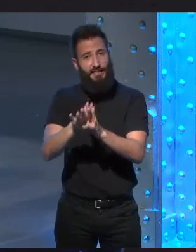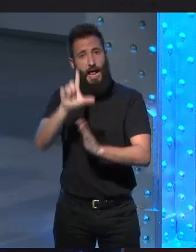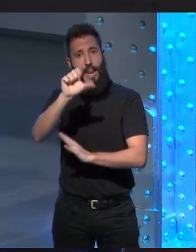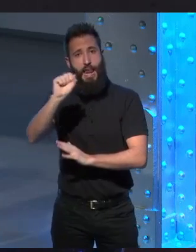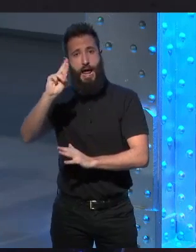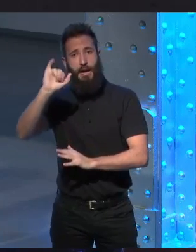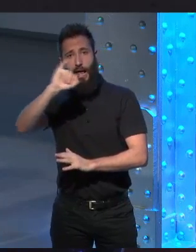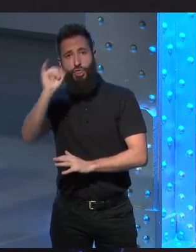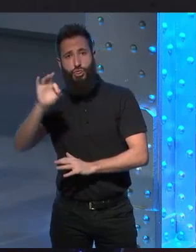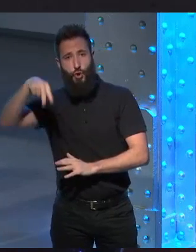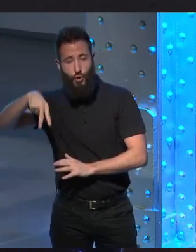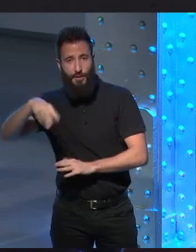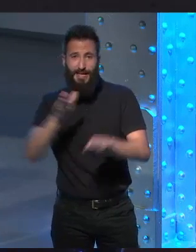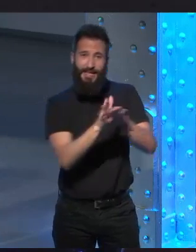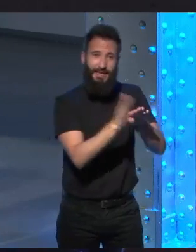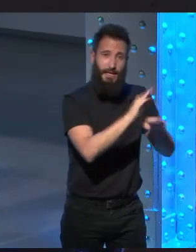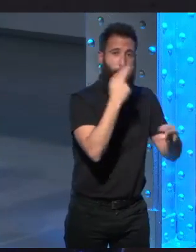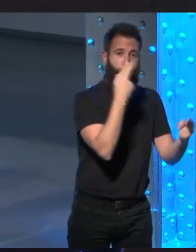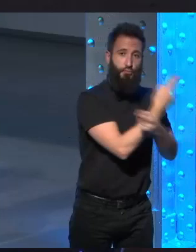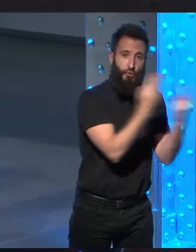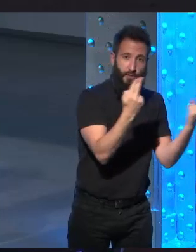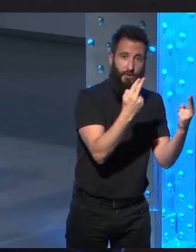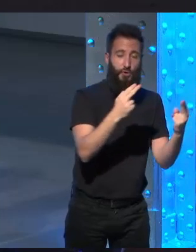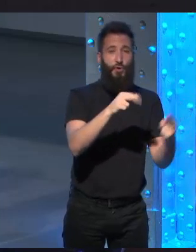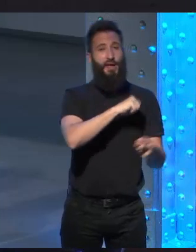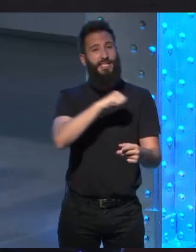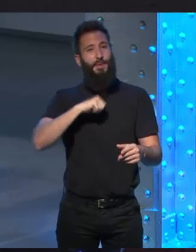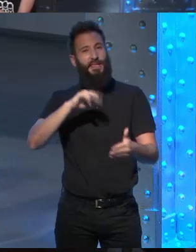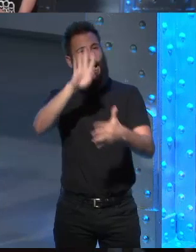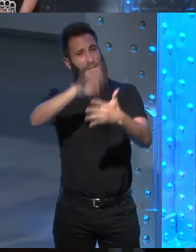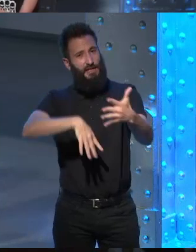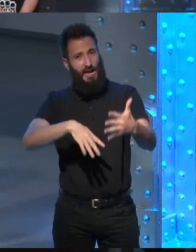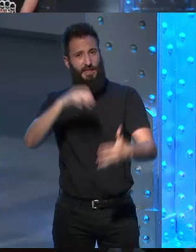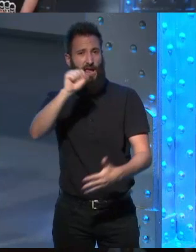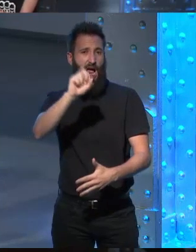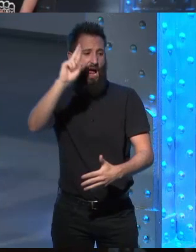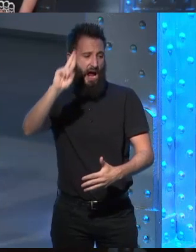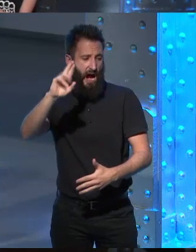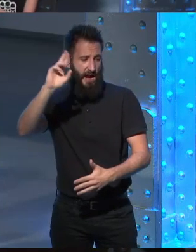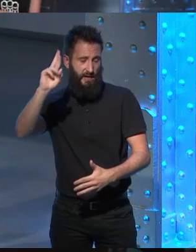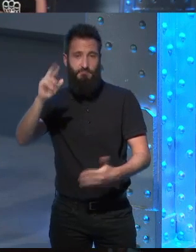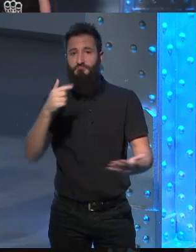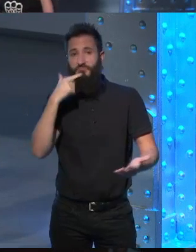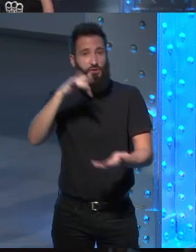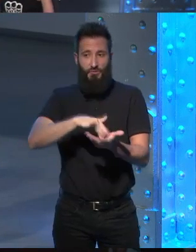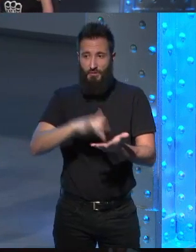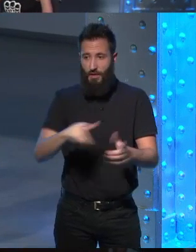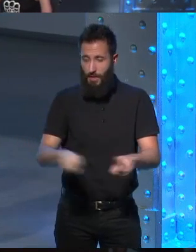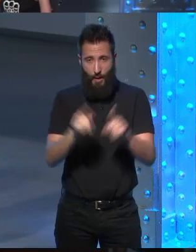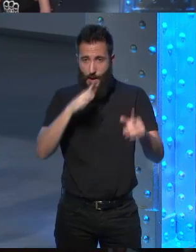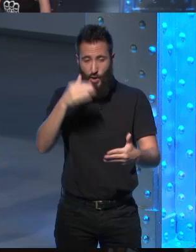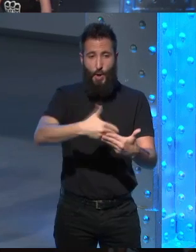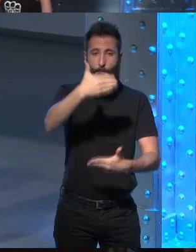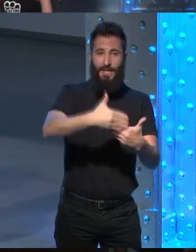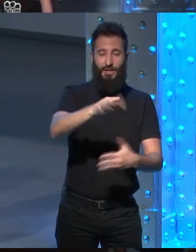Los independentistas catalanes, Ara. El que quieran. ¿Por qué? Porque le coges al tranquillo. Sabes el periodista que te interesa, el que no